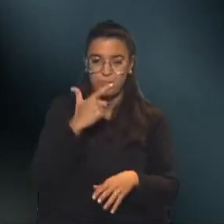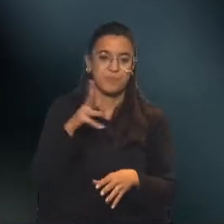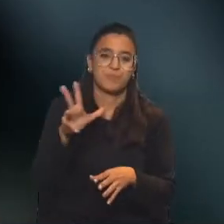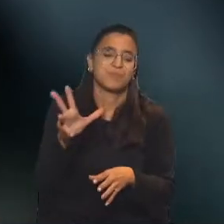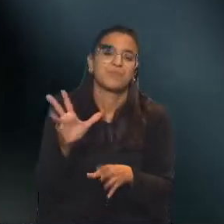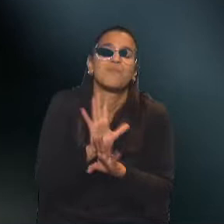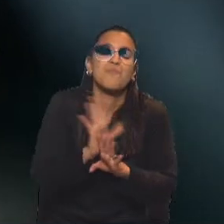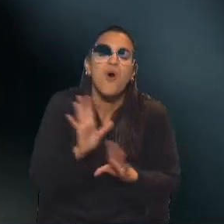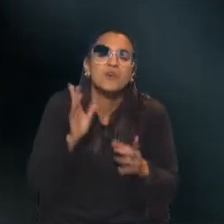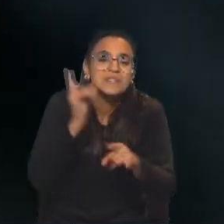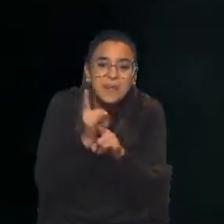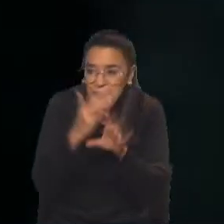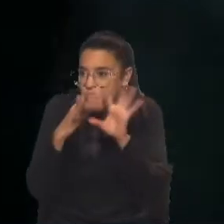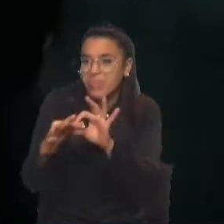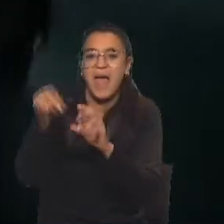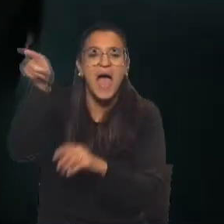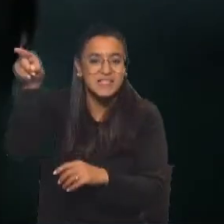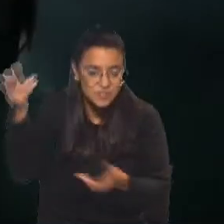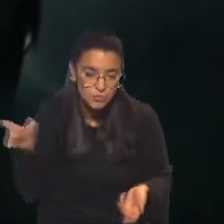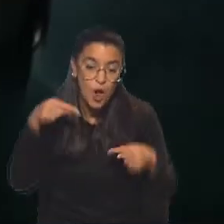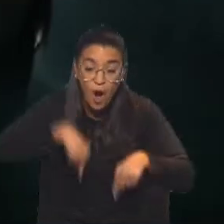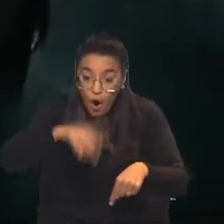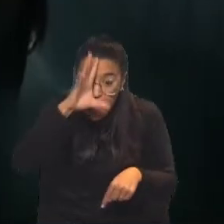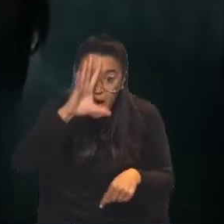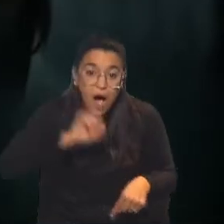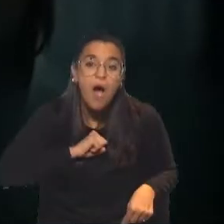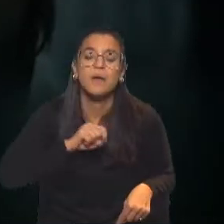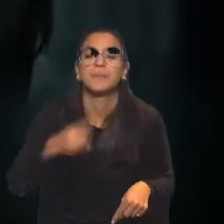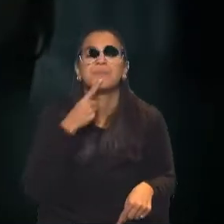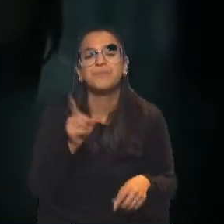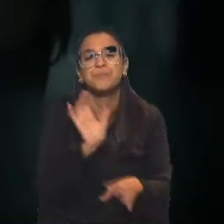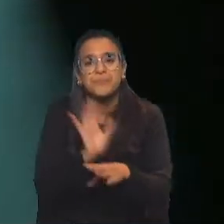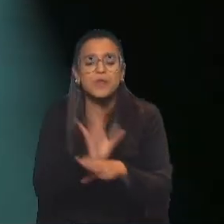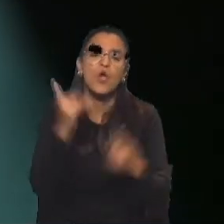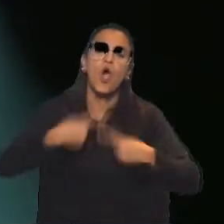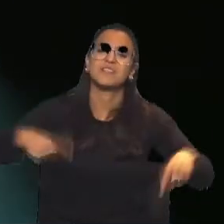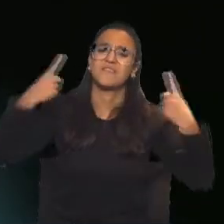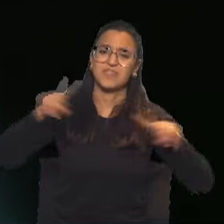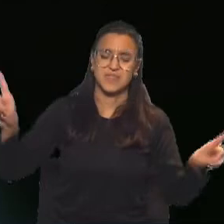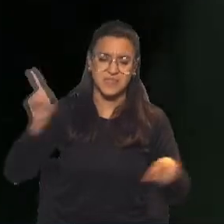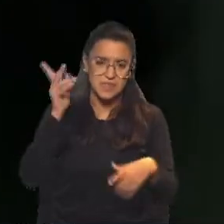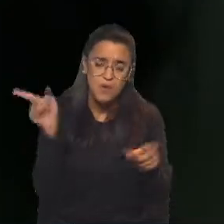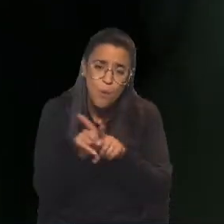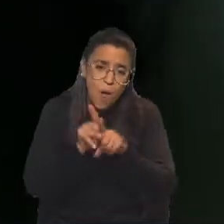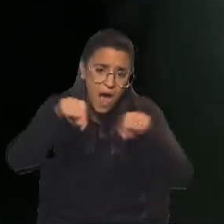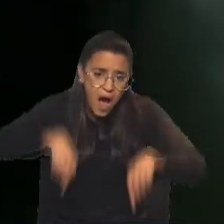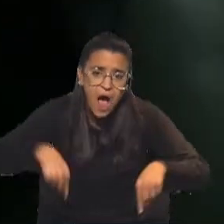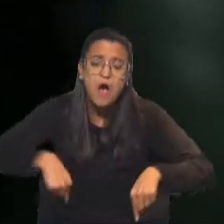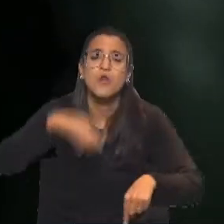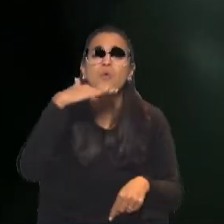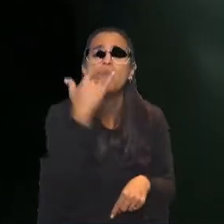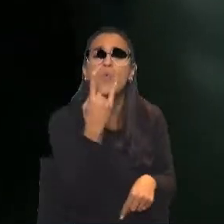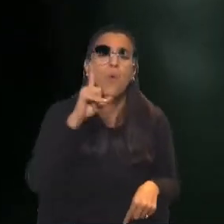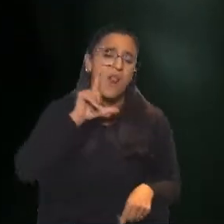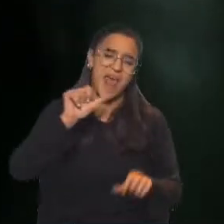que es algo inevitable, pero bueno, el reto ahora está en elegir cosas diferentes, como ahora que estoy interpretando a Julia, que